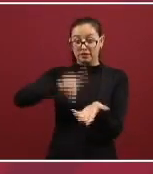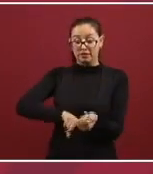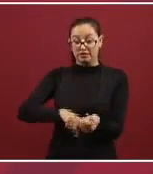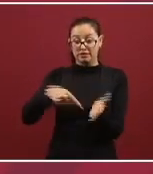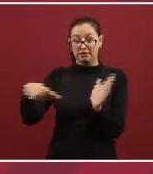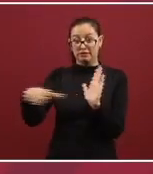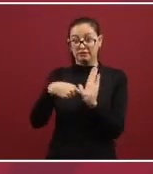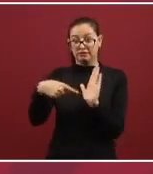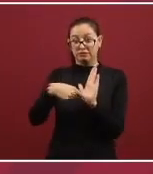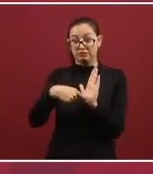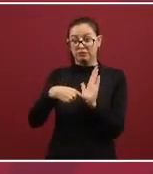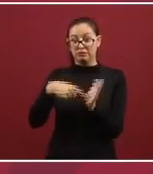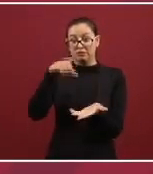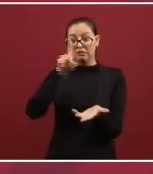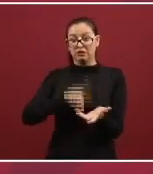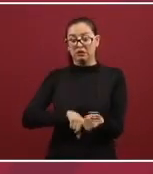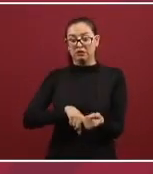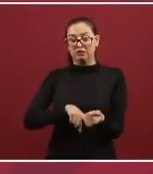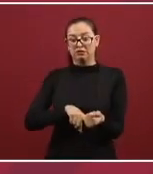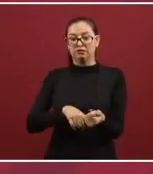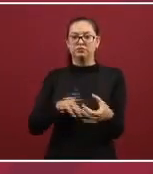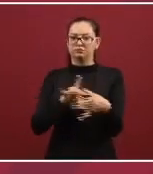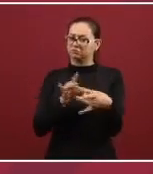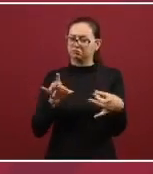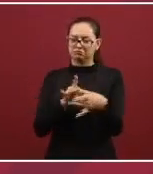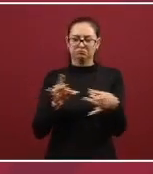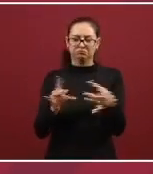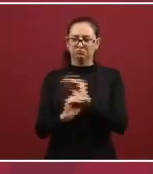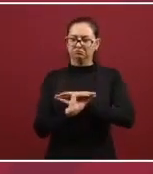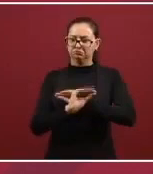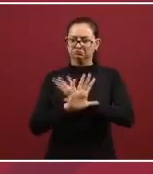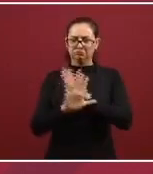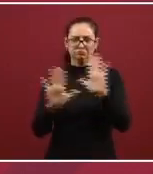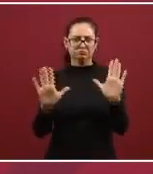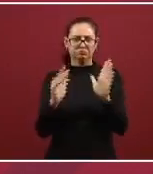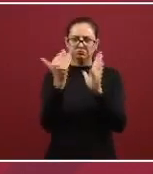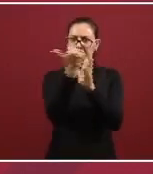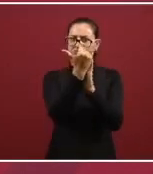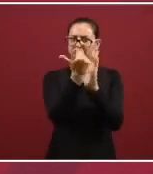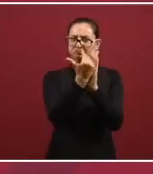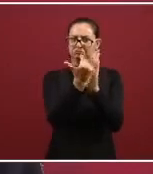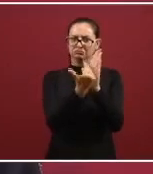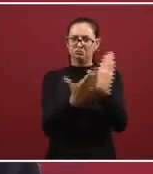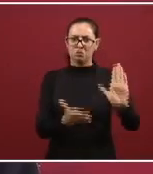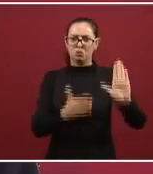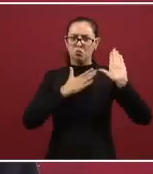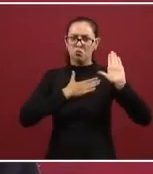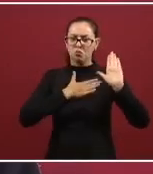que se suscribió, se establecen los compromisos